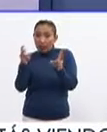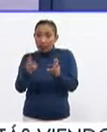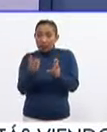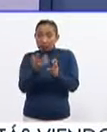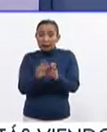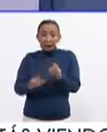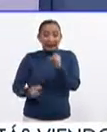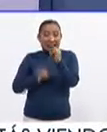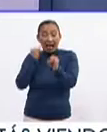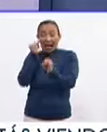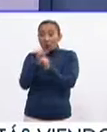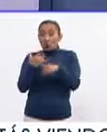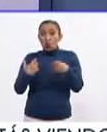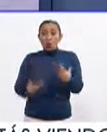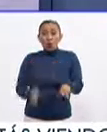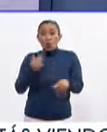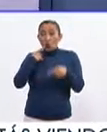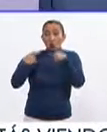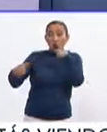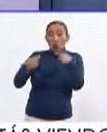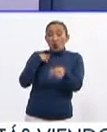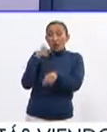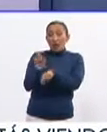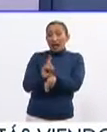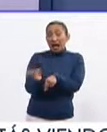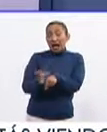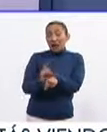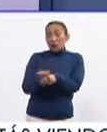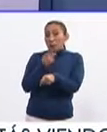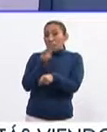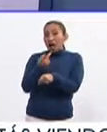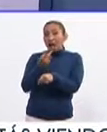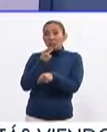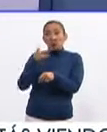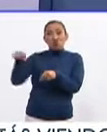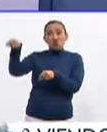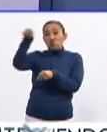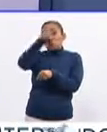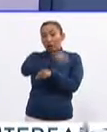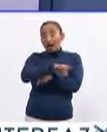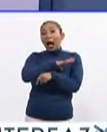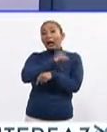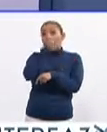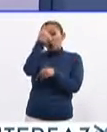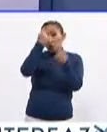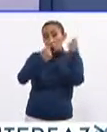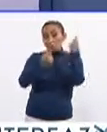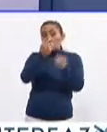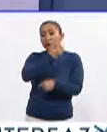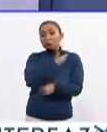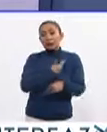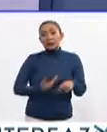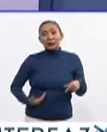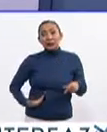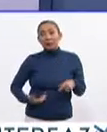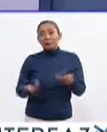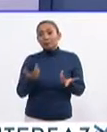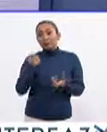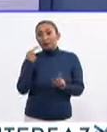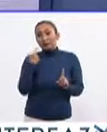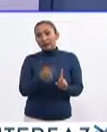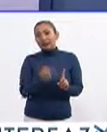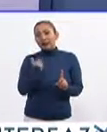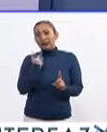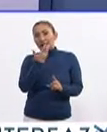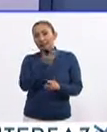temas internacionales que se están debatiendo diariamente. Incluso hay presidentes, directamente lo decimos, como